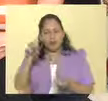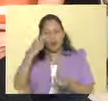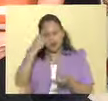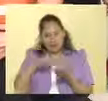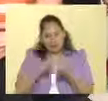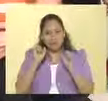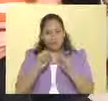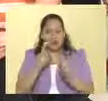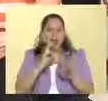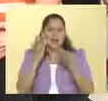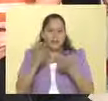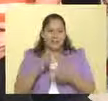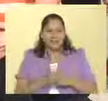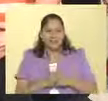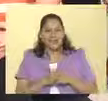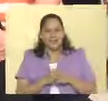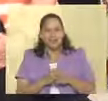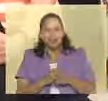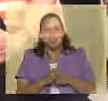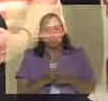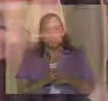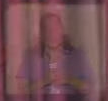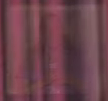¿Lo vemos? Por supuesto, vamos. Ahí les Vamos va. a verlo.